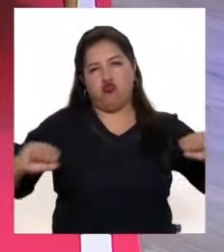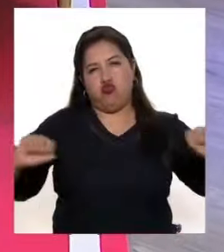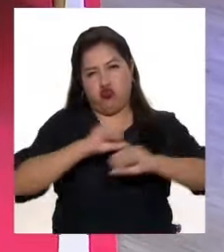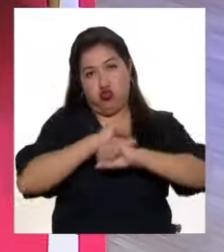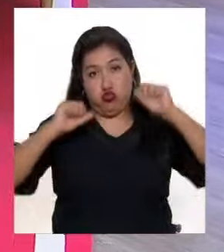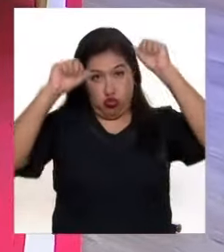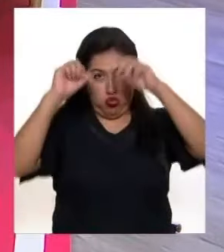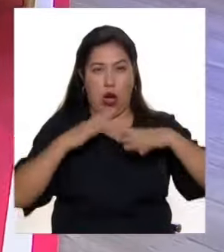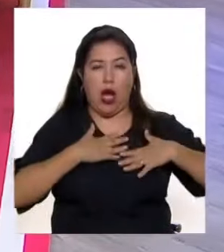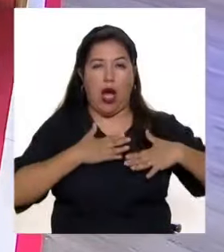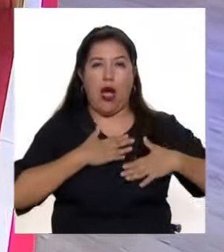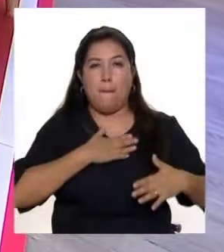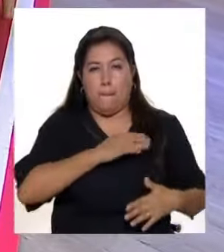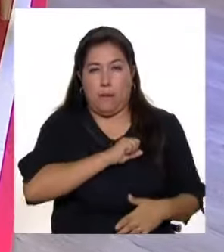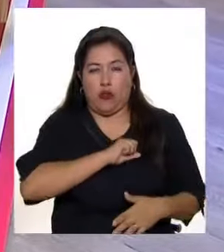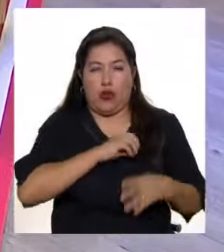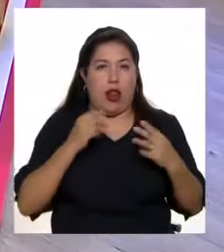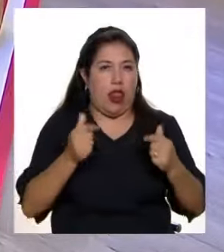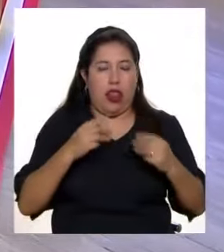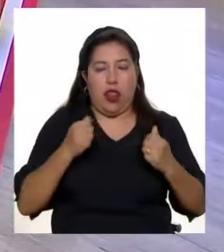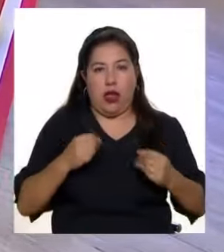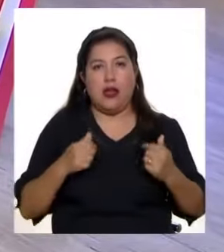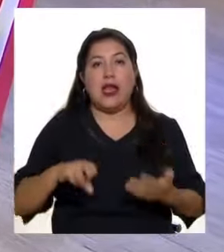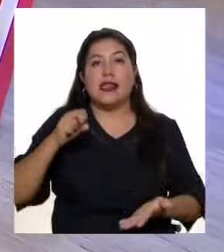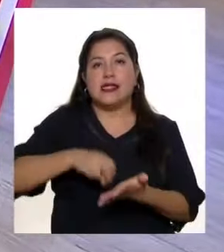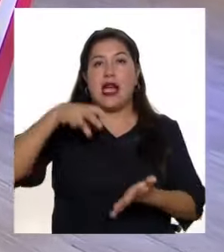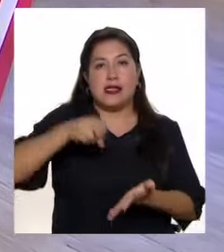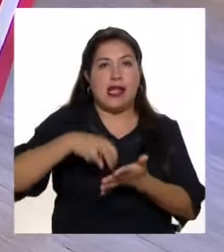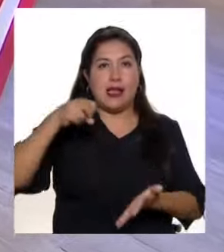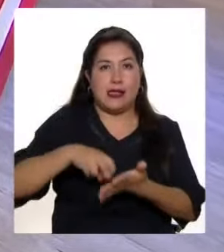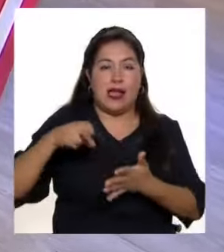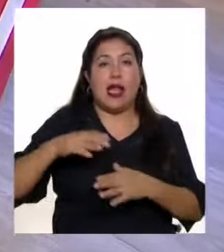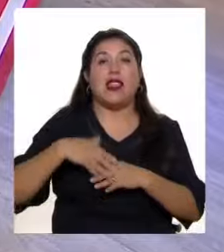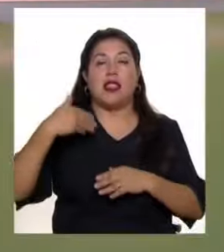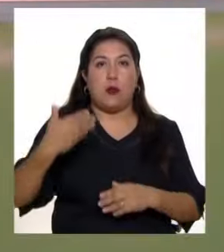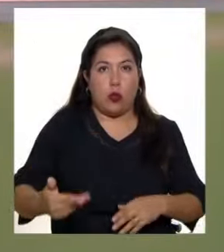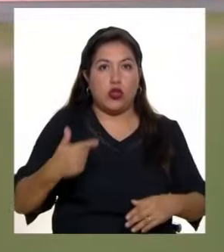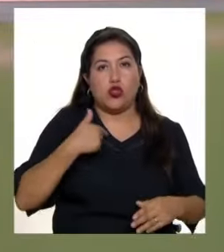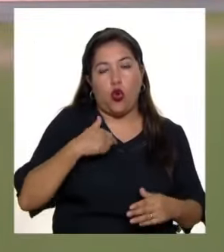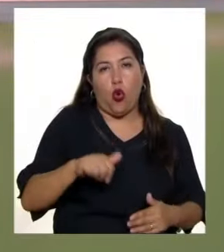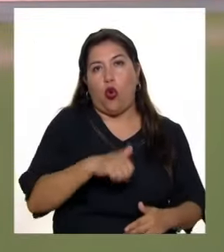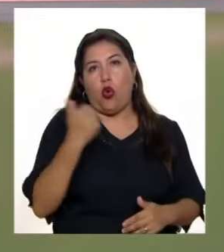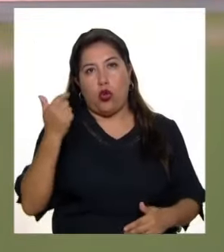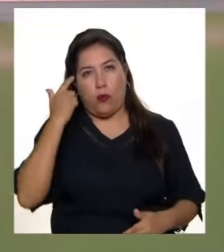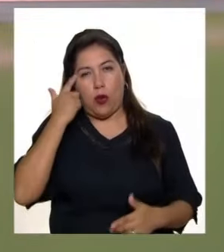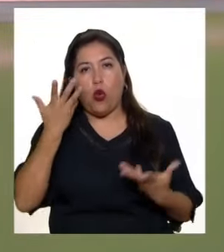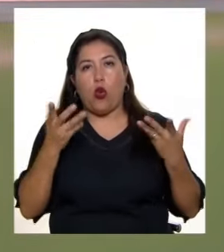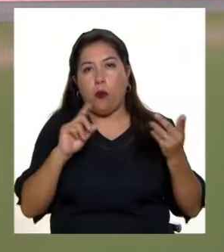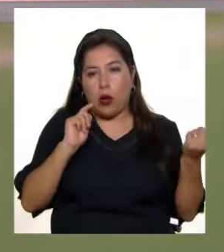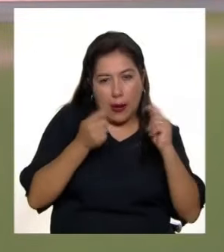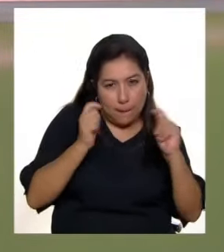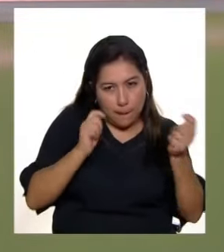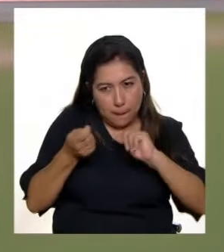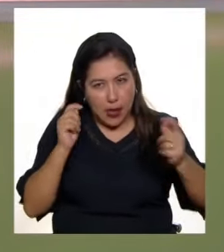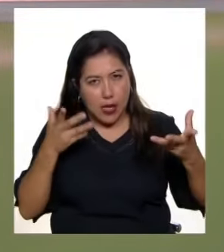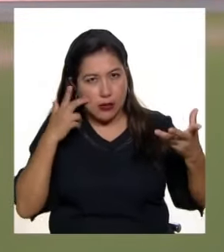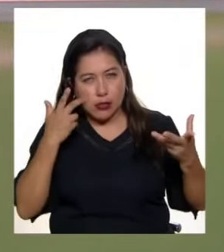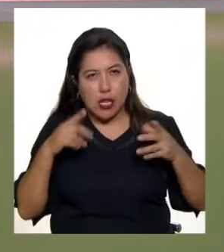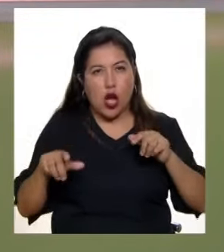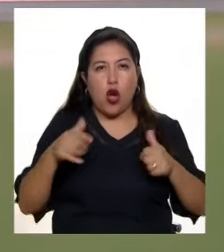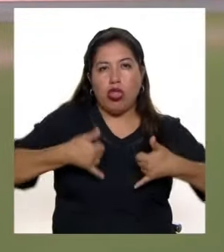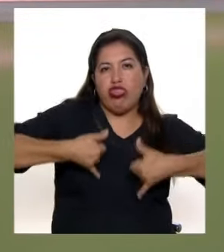la canción saltando, y después tengo que pasarla ya interpretando y con todo y con unos